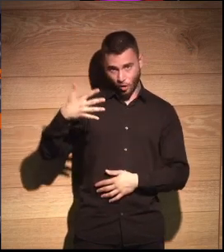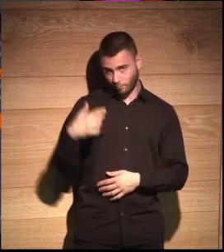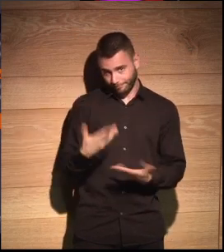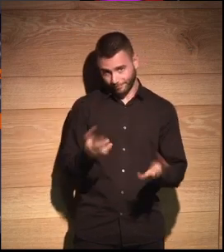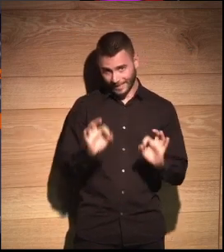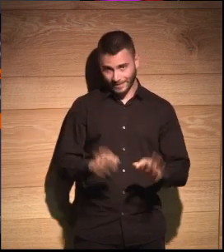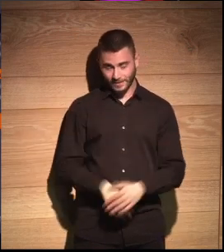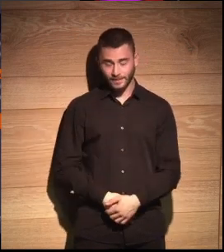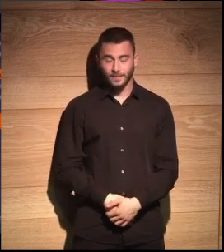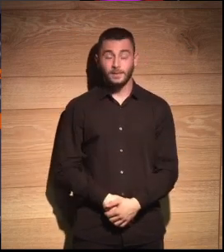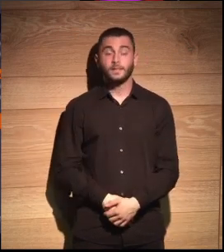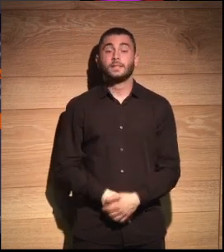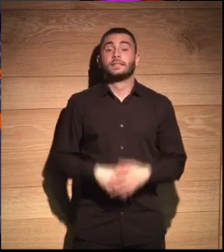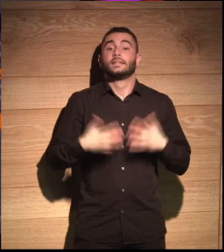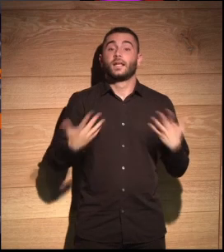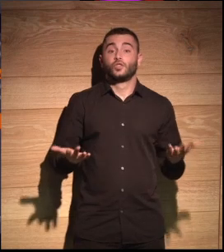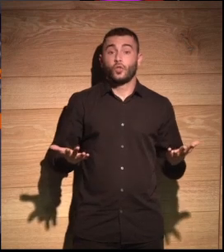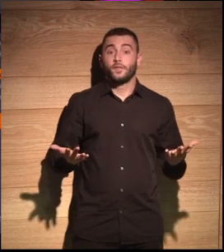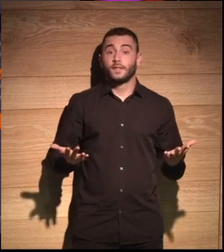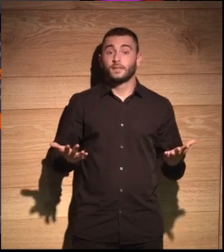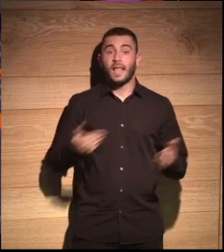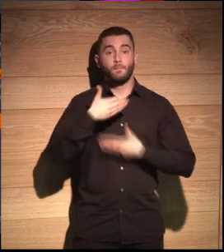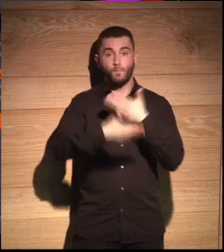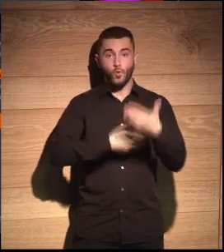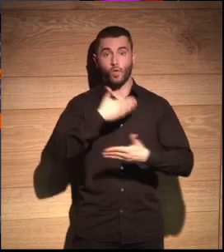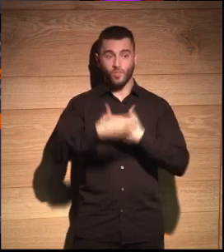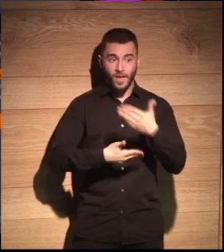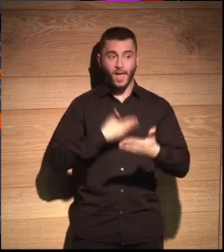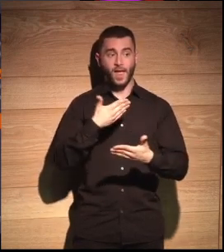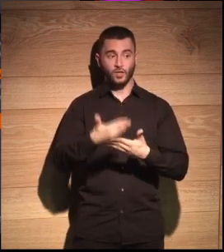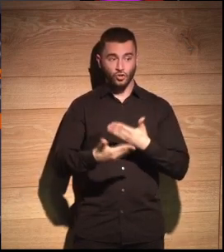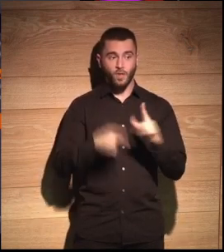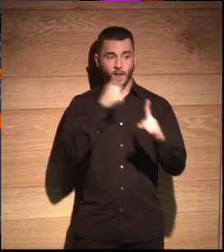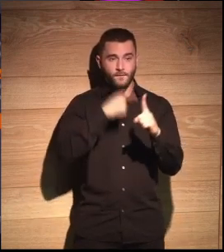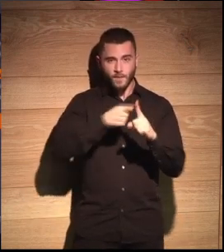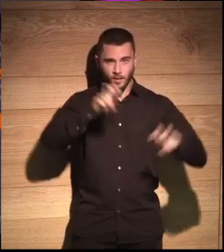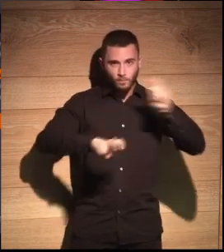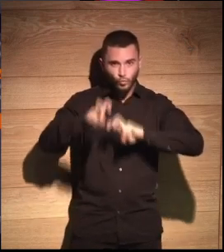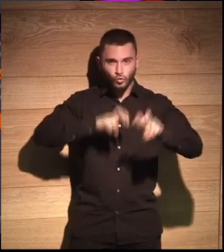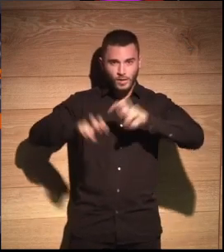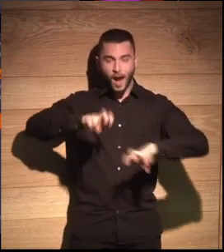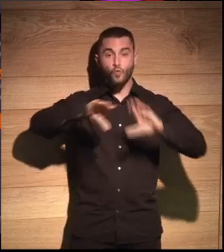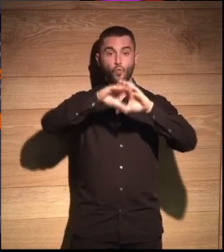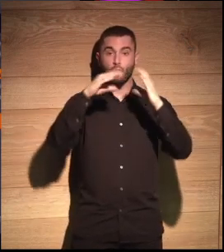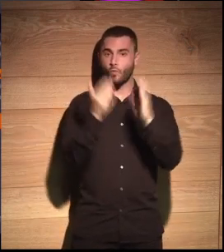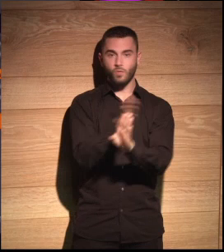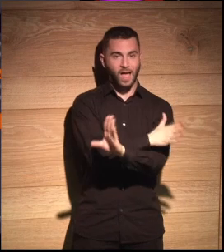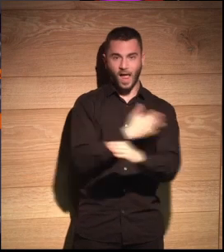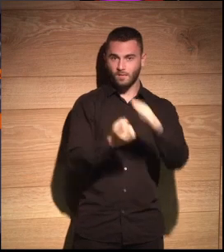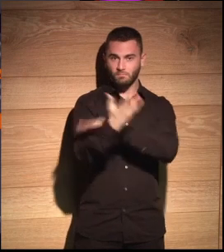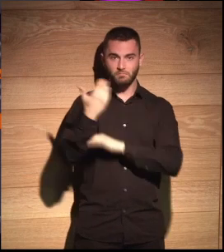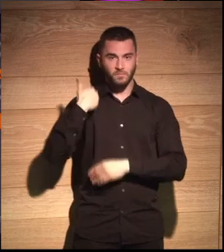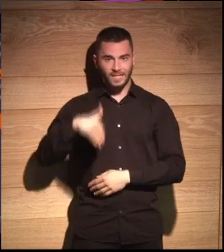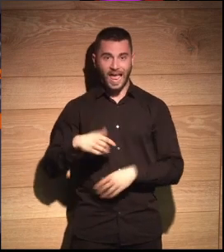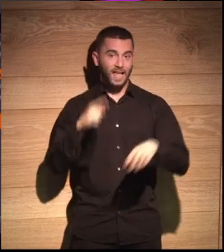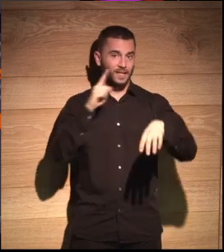esta. Entonces, ya te digo, el proceso este de buscar referencias, de tener un mundo en el que ya está hecho, que ya puedes perder